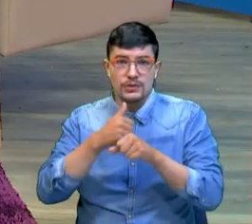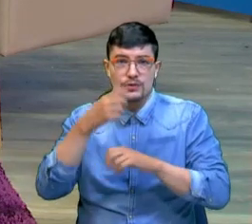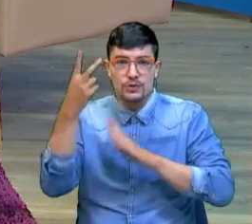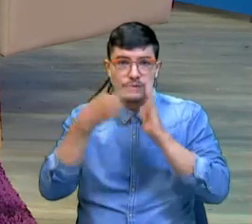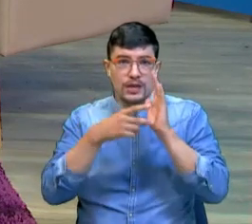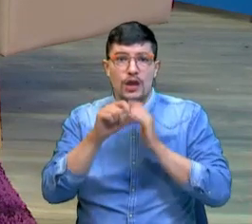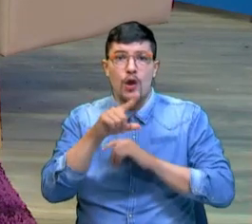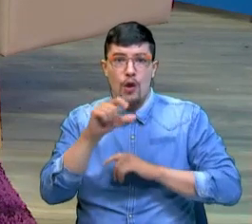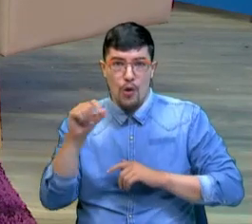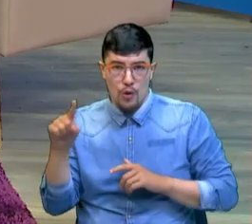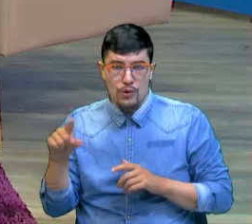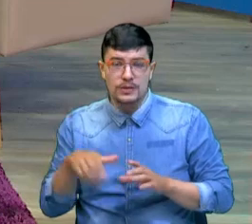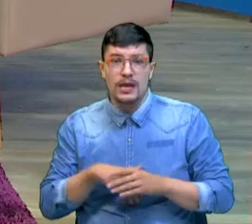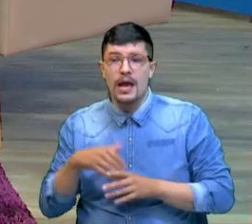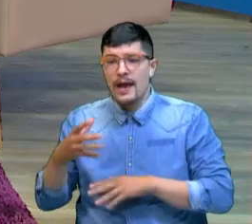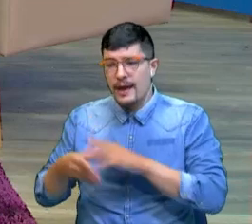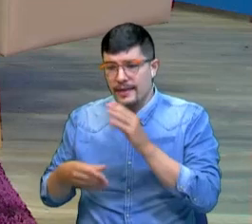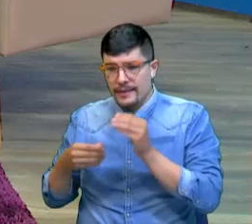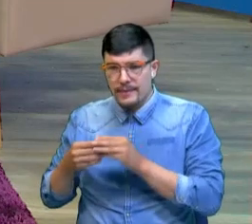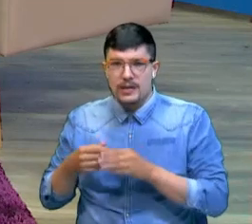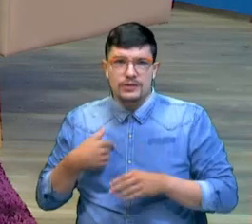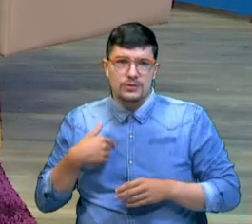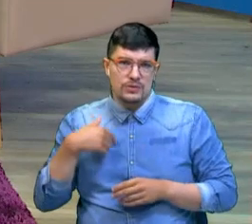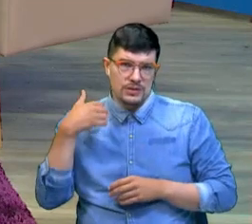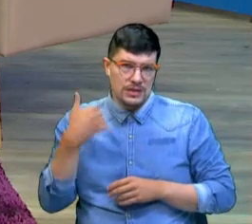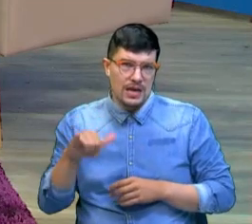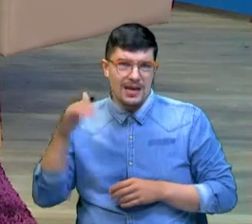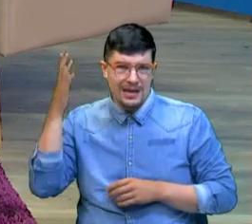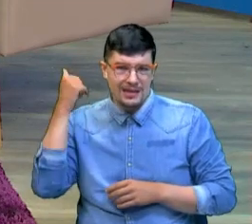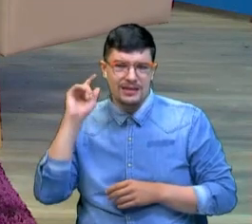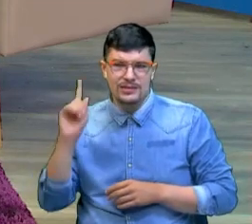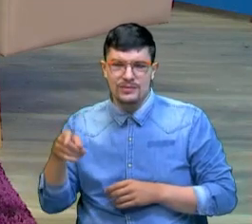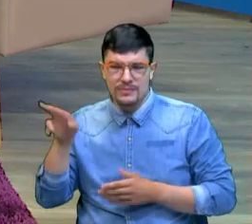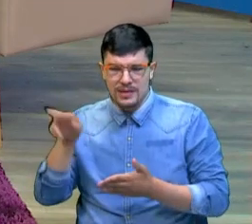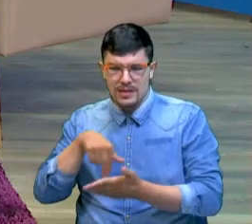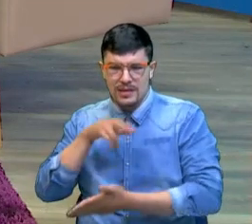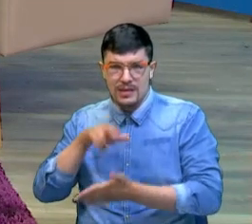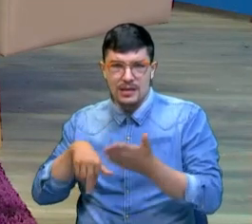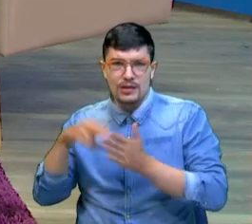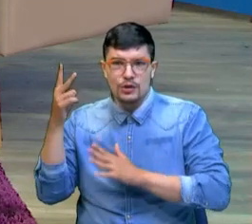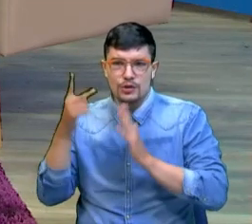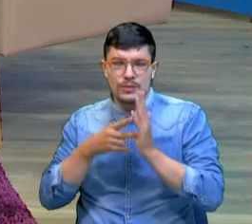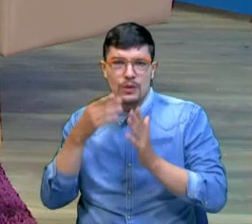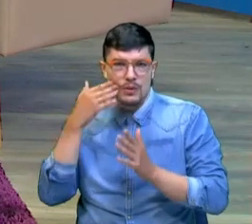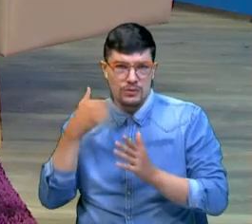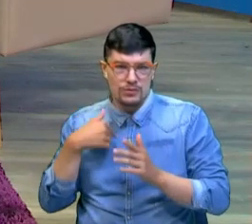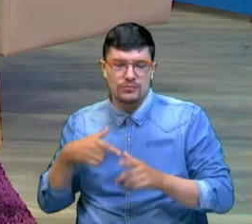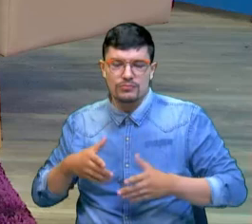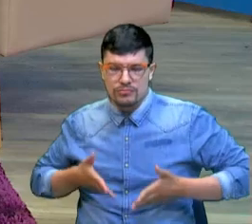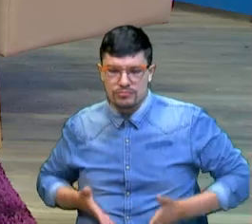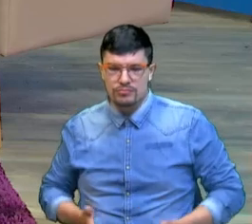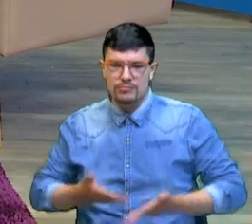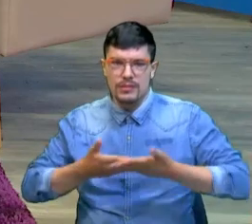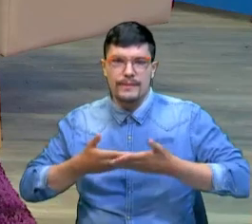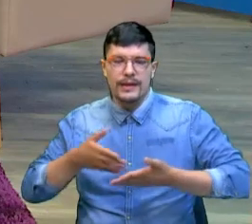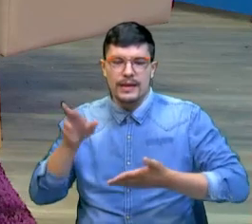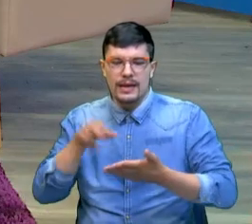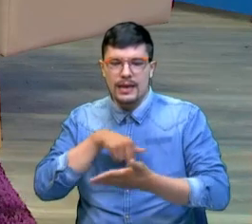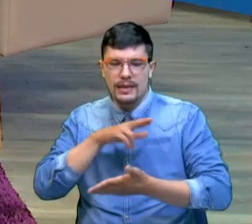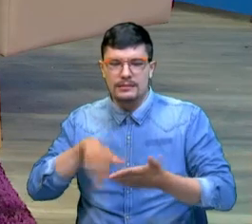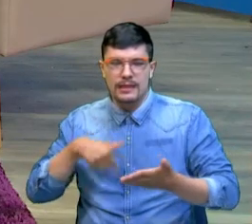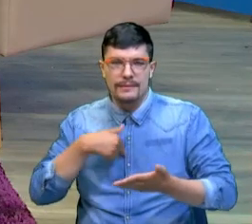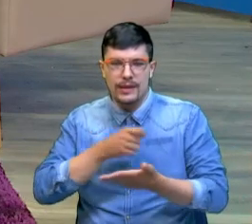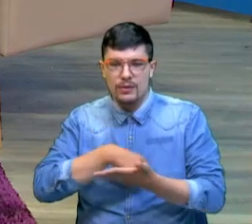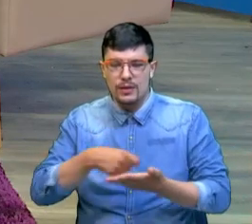y yo porque yo dejé, a mí me cancelaron contrato en el 2000 cuando tuve la niña, me cancelaron mi contrato,